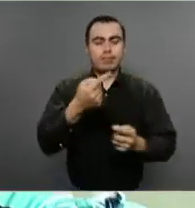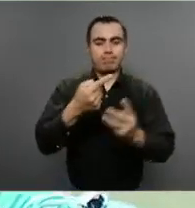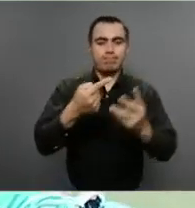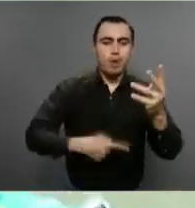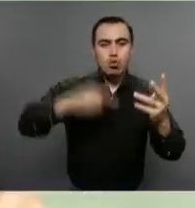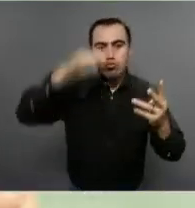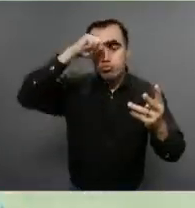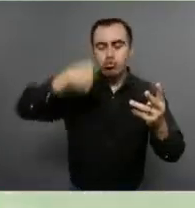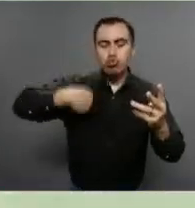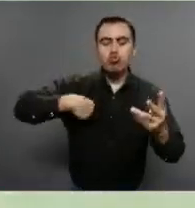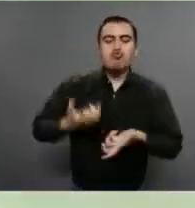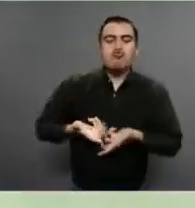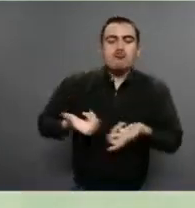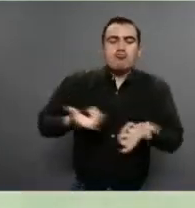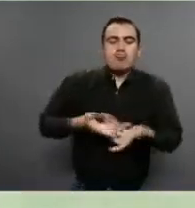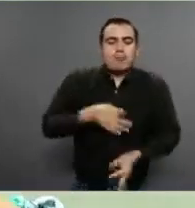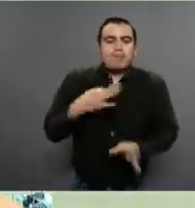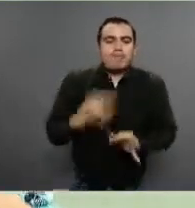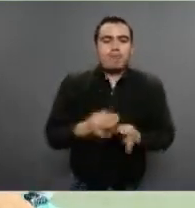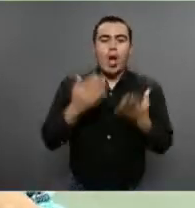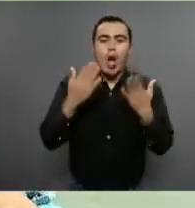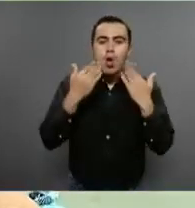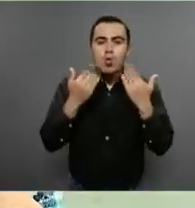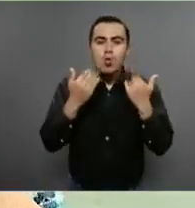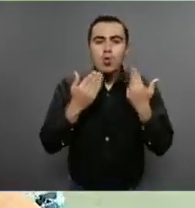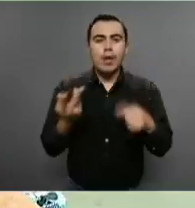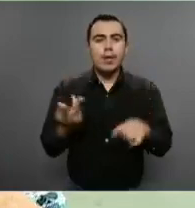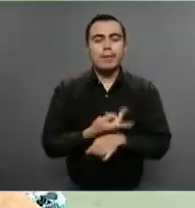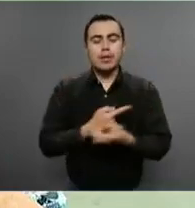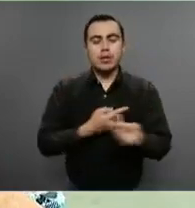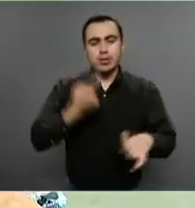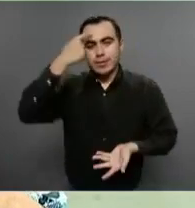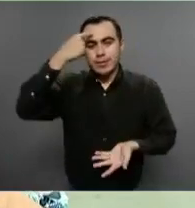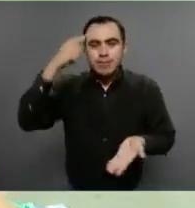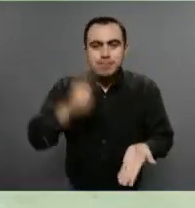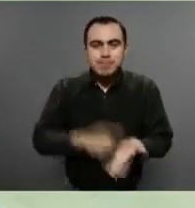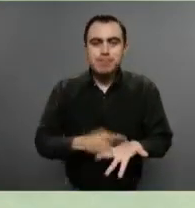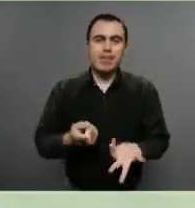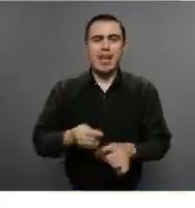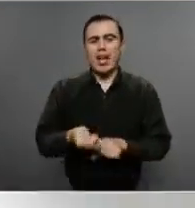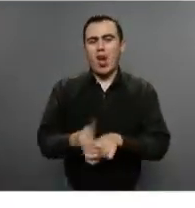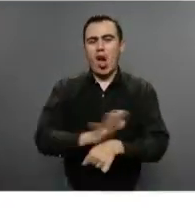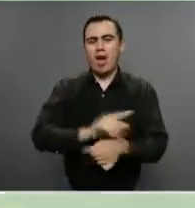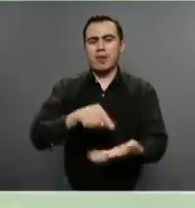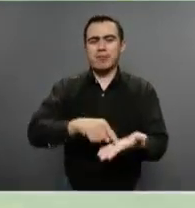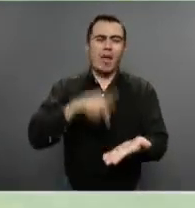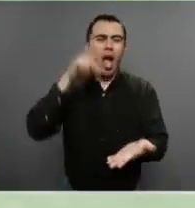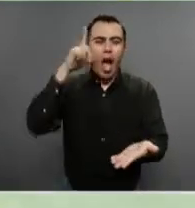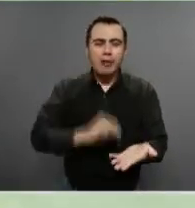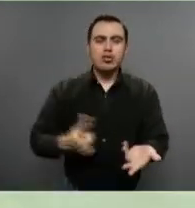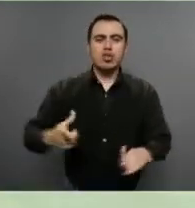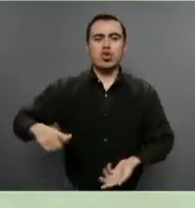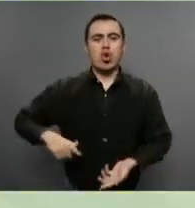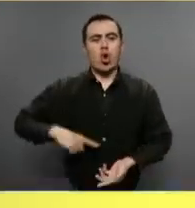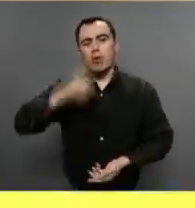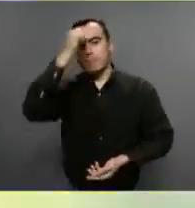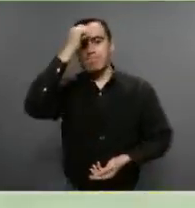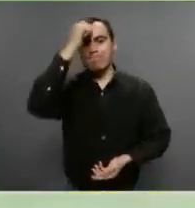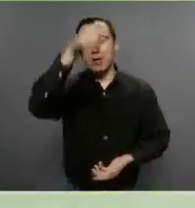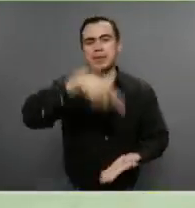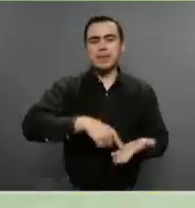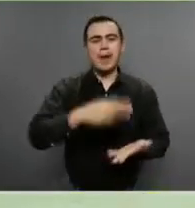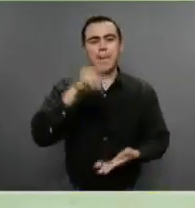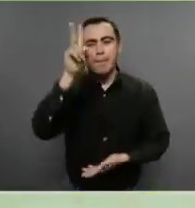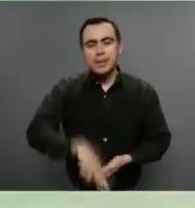protegerse. Tienen un poco la misma creencia social de que el virus no existe y de que es un invento de los gobiernos,